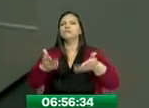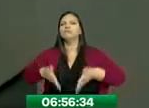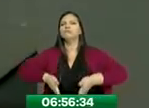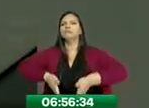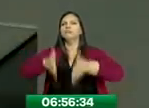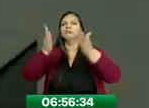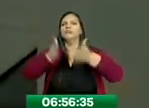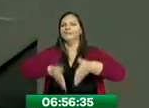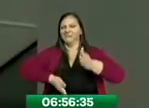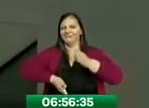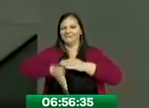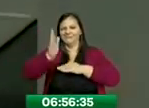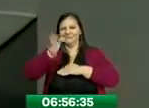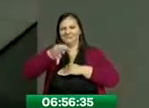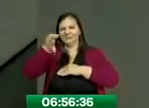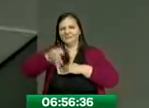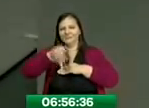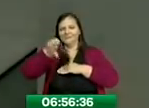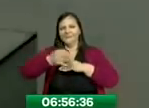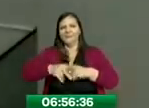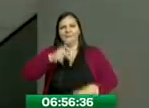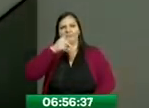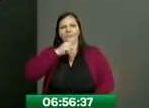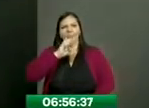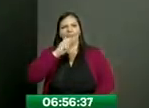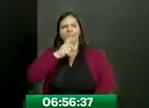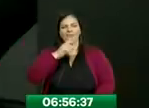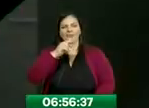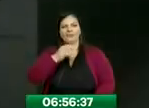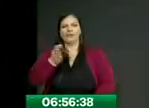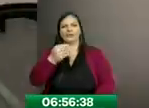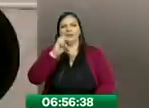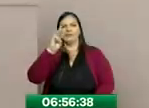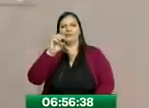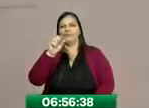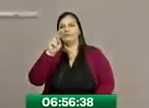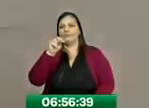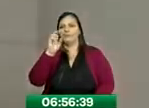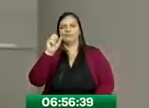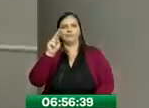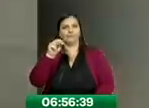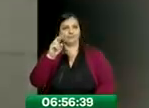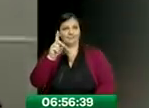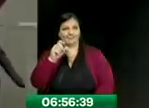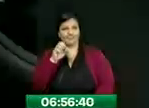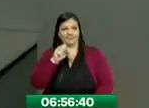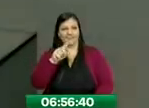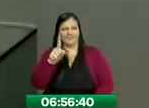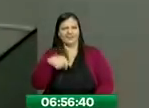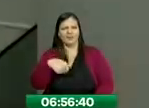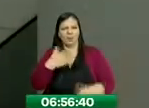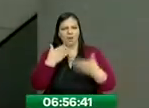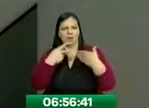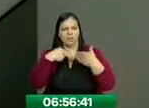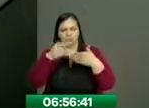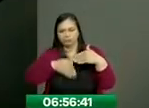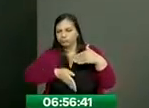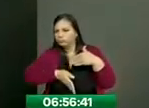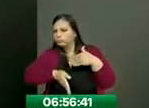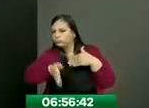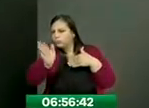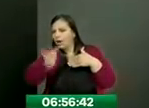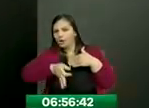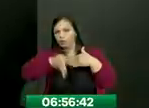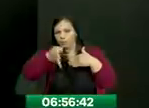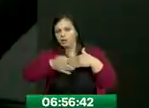que es esta vía donde nos pueden llegar imágenes